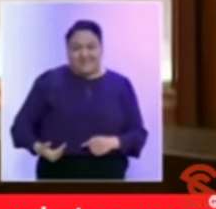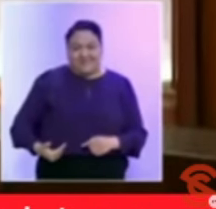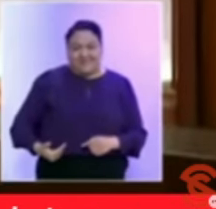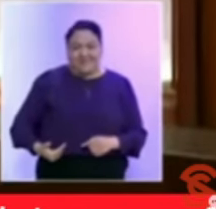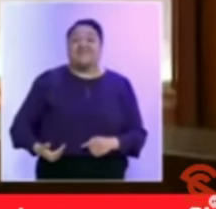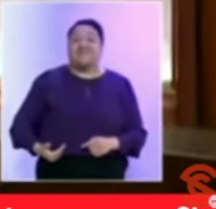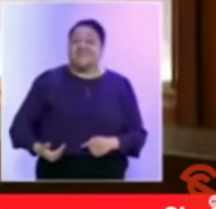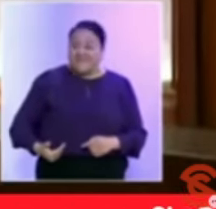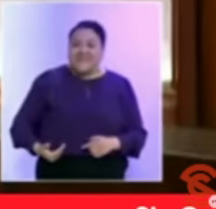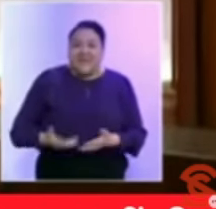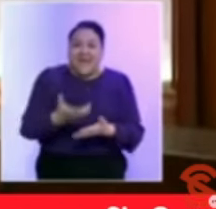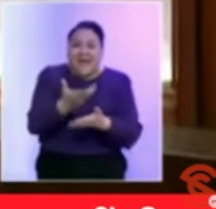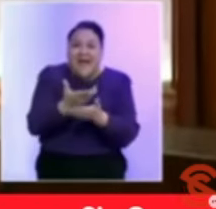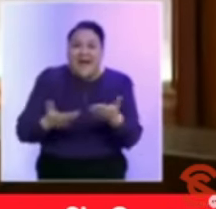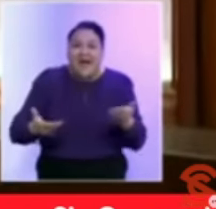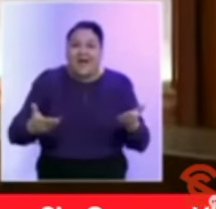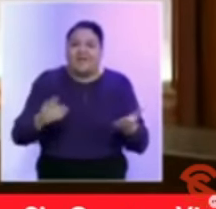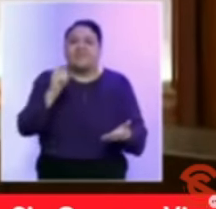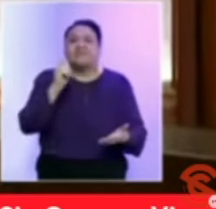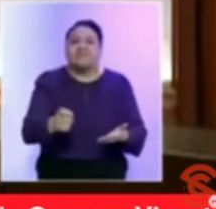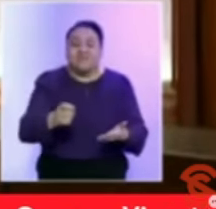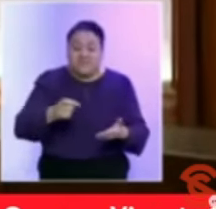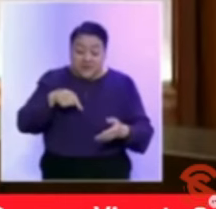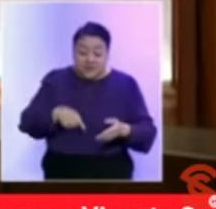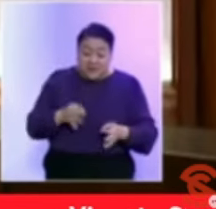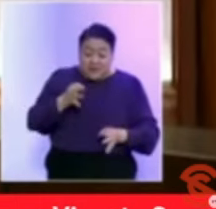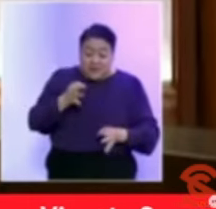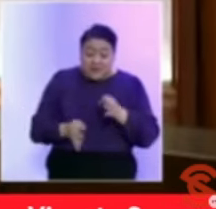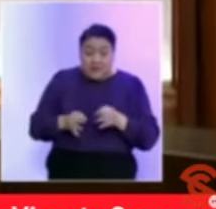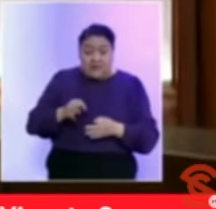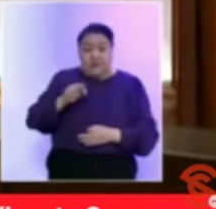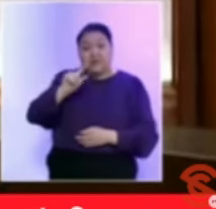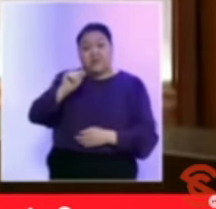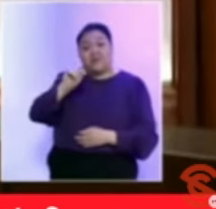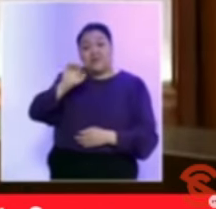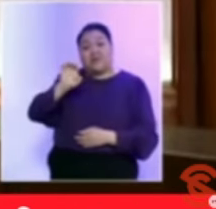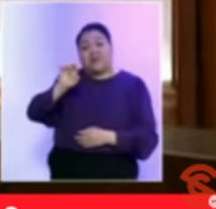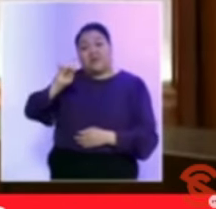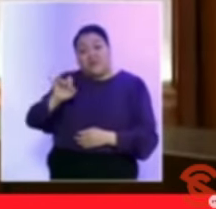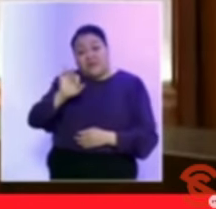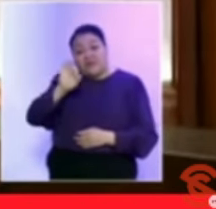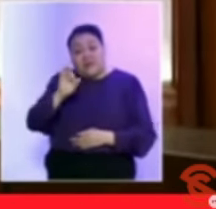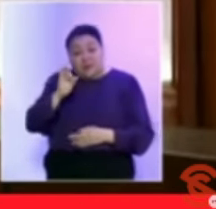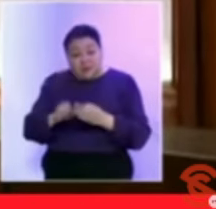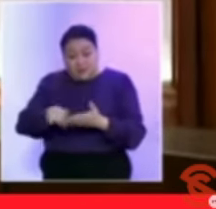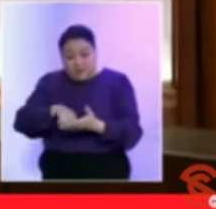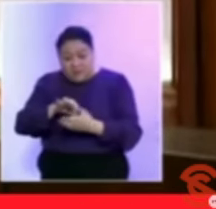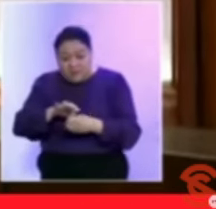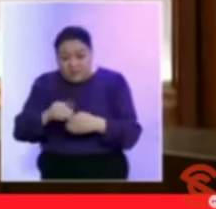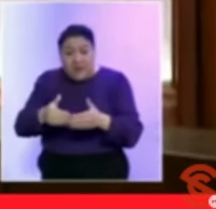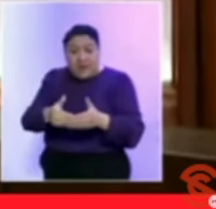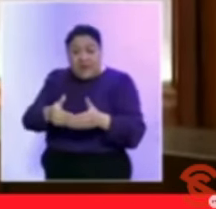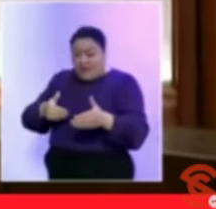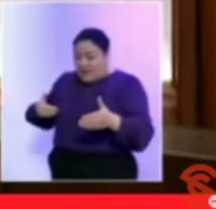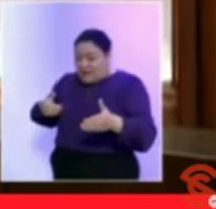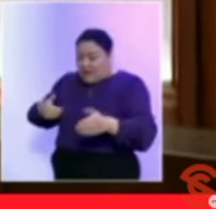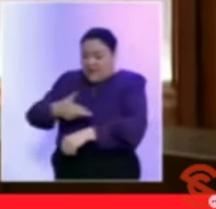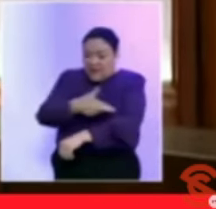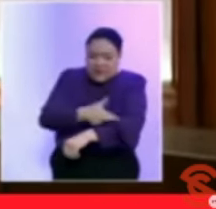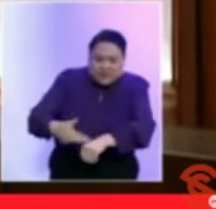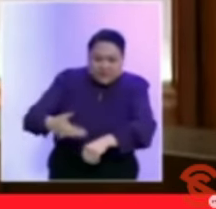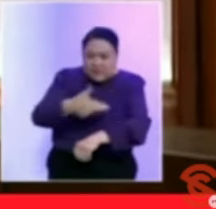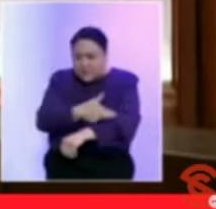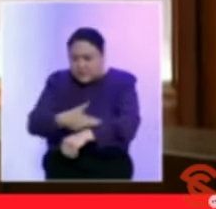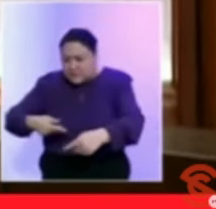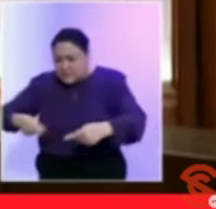a este momento el tribunal electoral del poder judicial de la federación enfrentó importantes retos